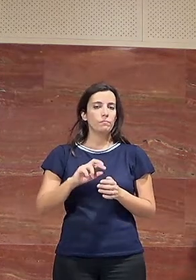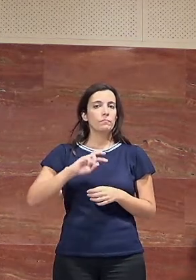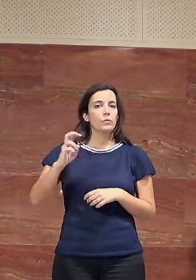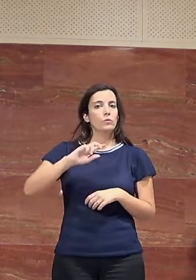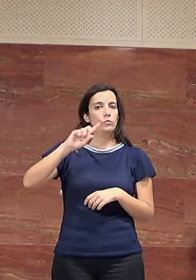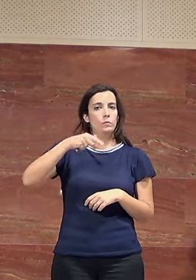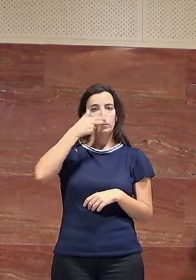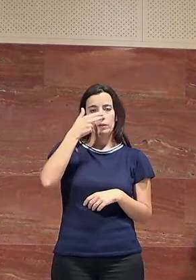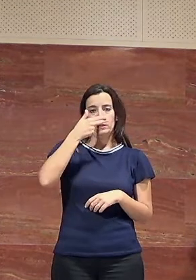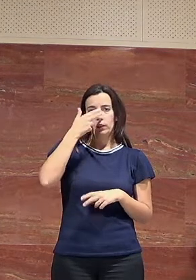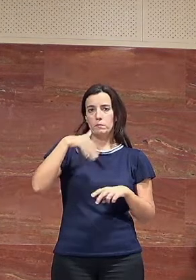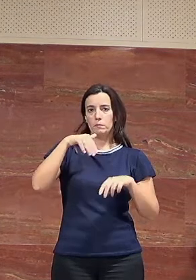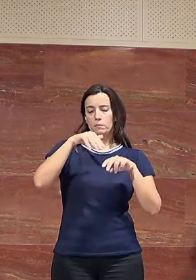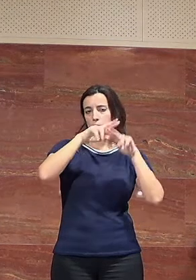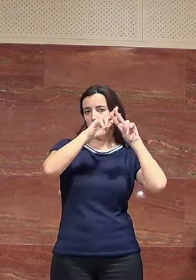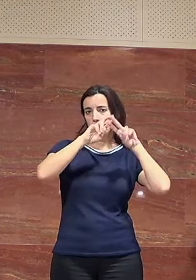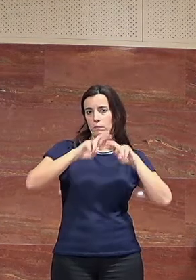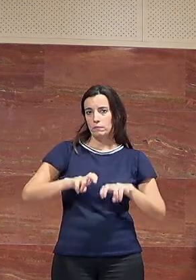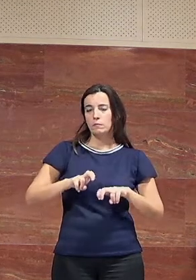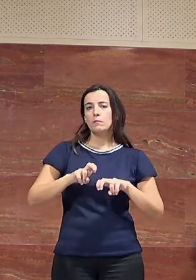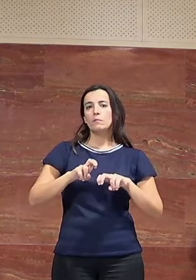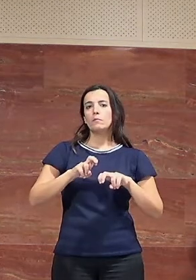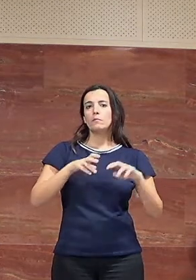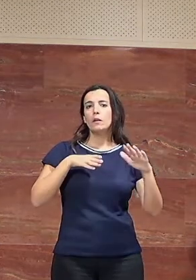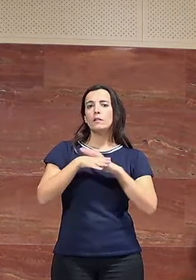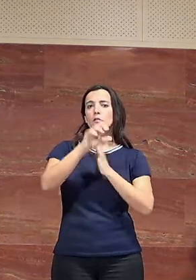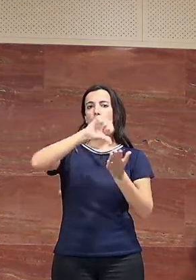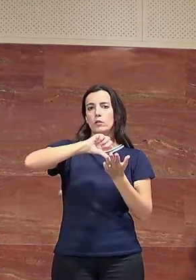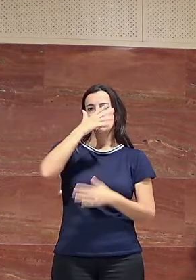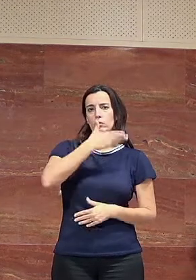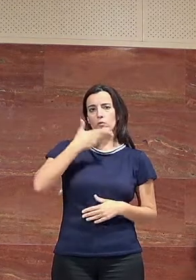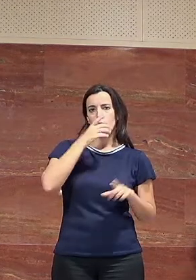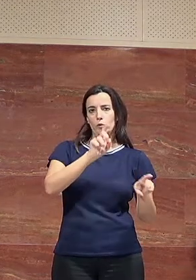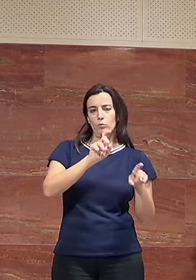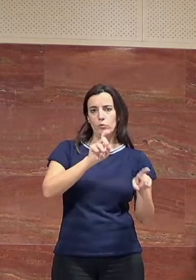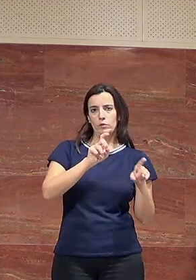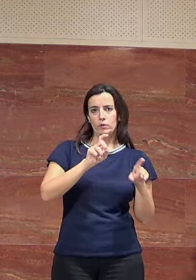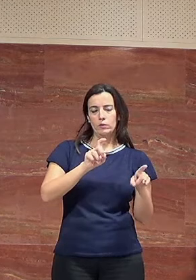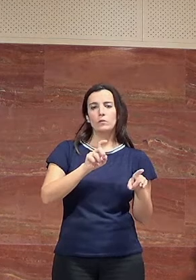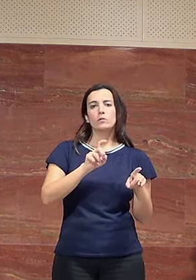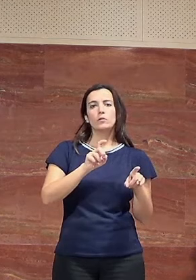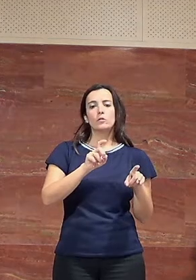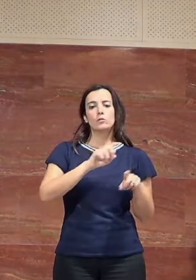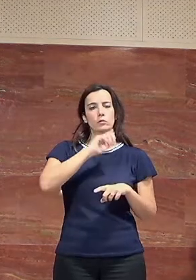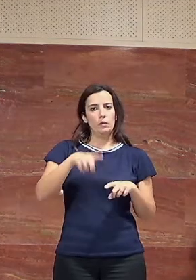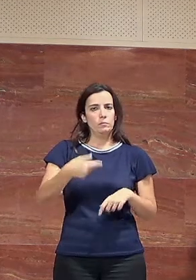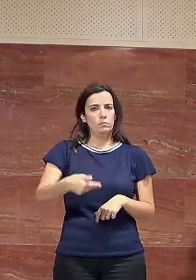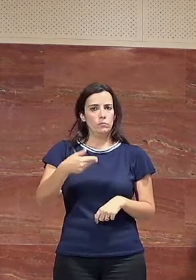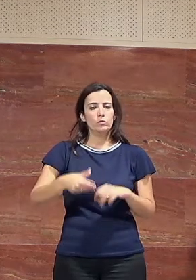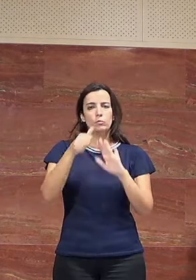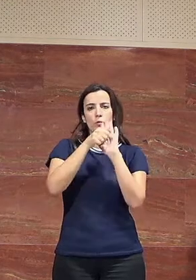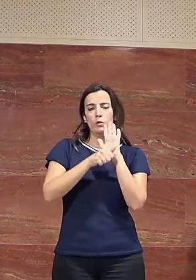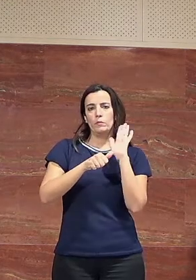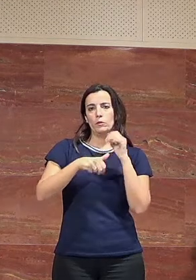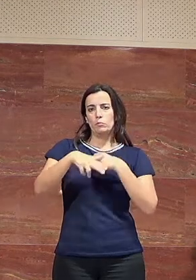interés y de estudio cuidadoso era el acceso a los centros educativos. Entendíamos que, y hay algunos programas municipales